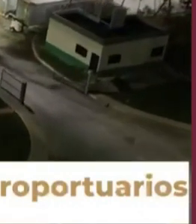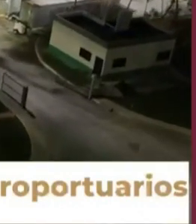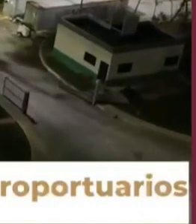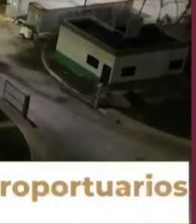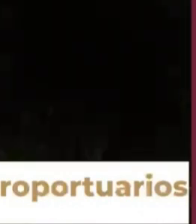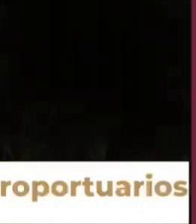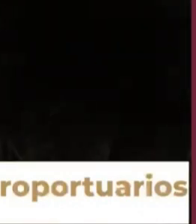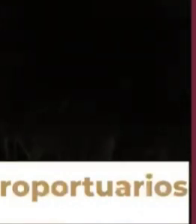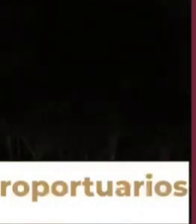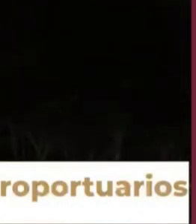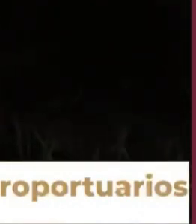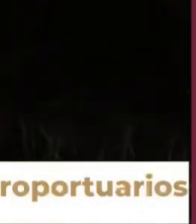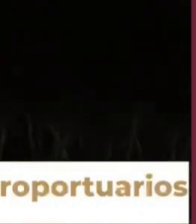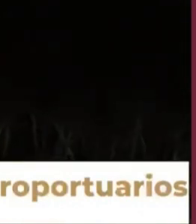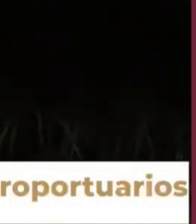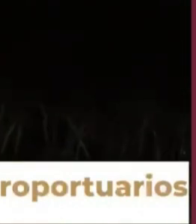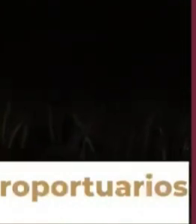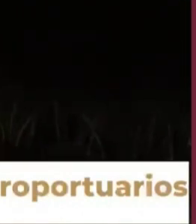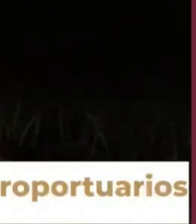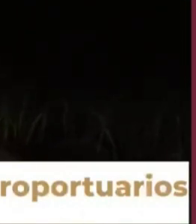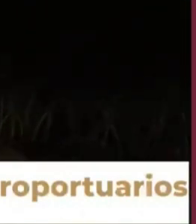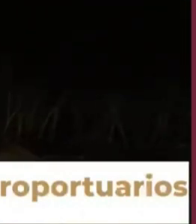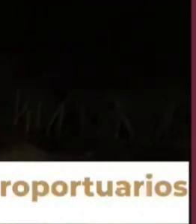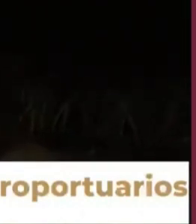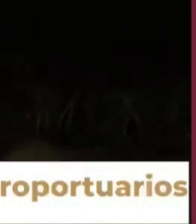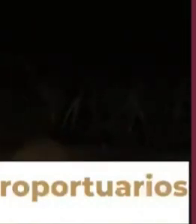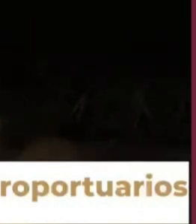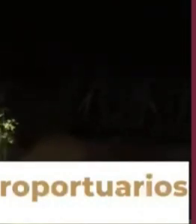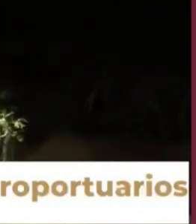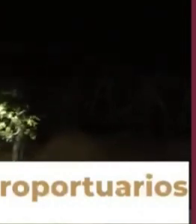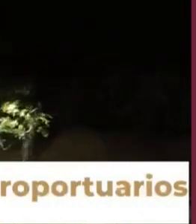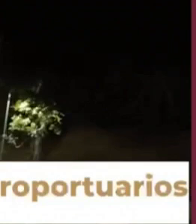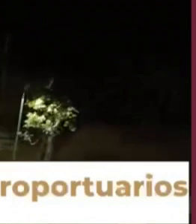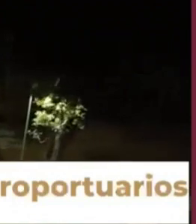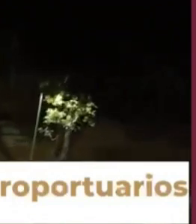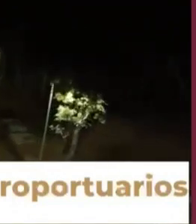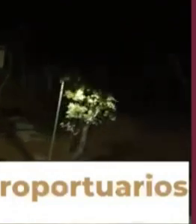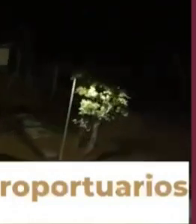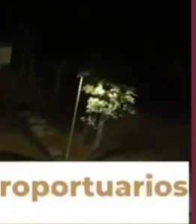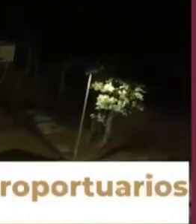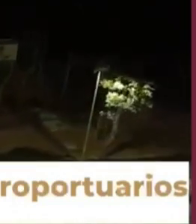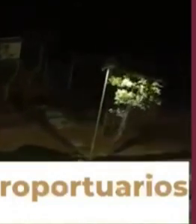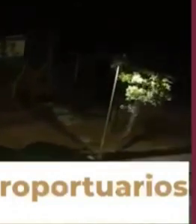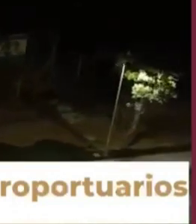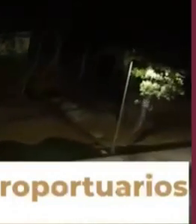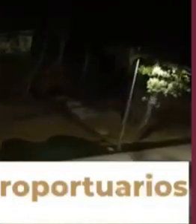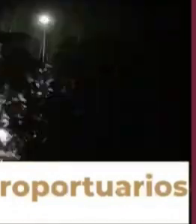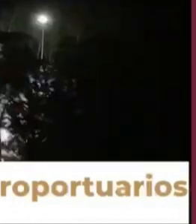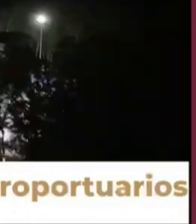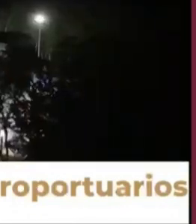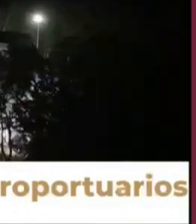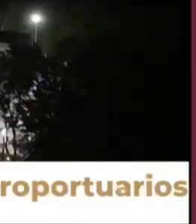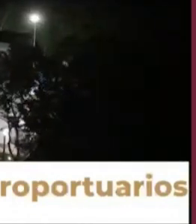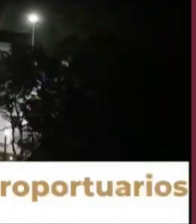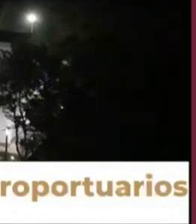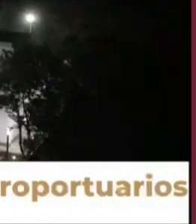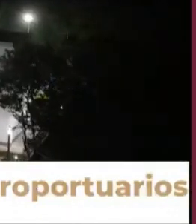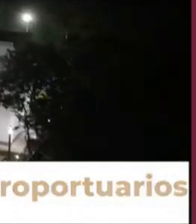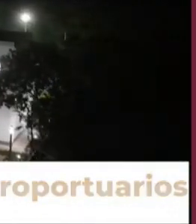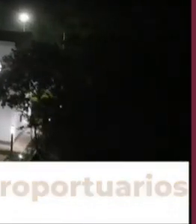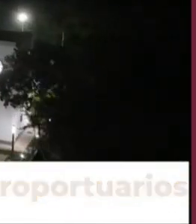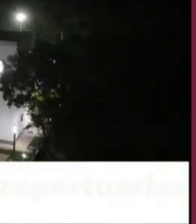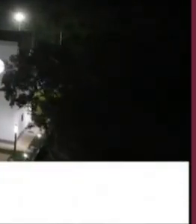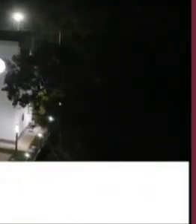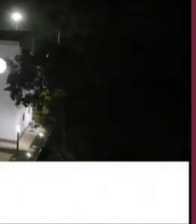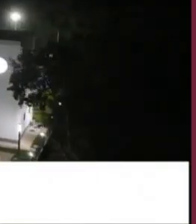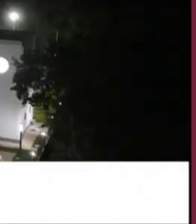aguas residuales y aguas azules, instalaciones de reciclaje de residuos sólidos urbanos, un control de acceso al lado aire y alojamientos